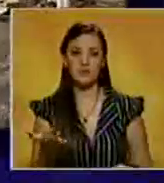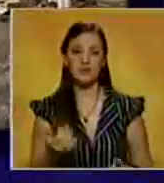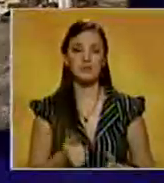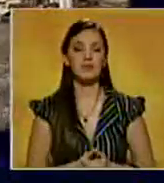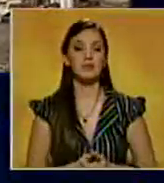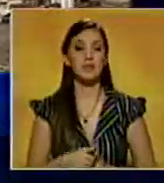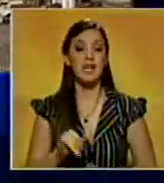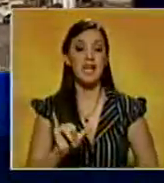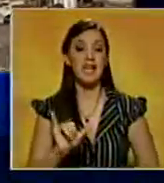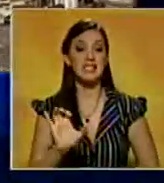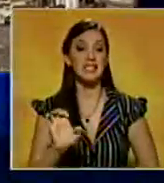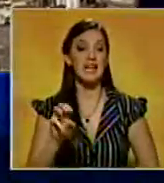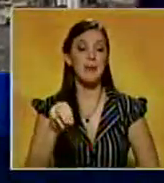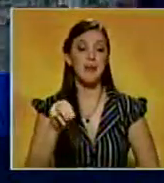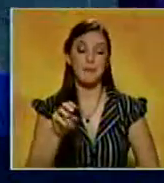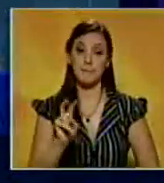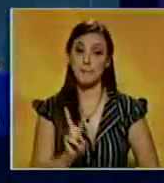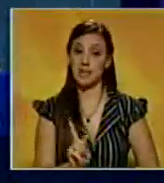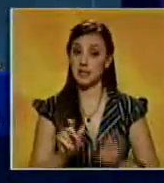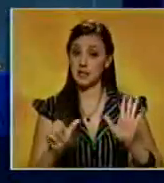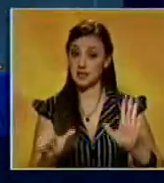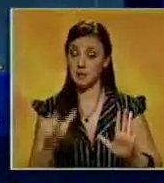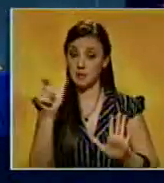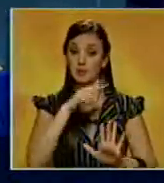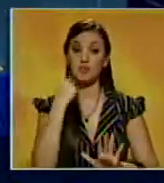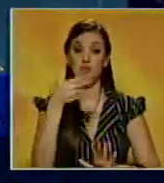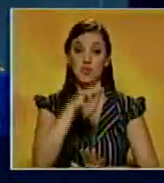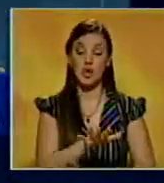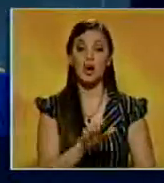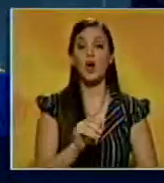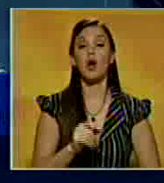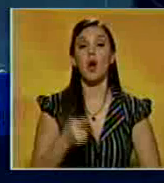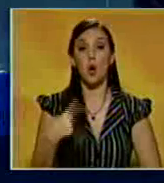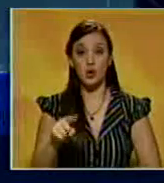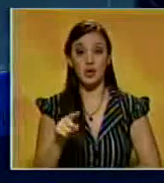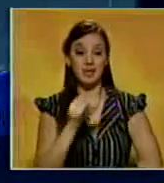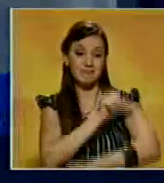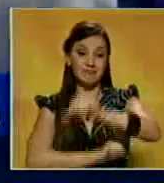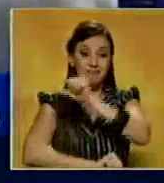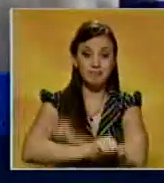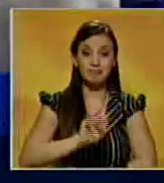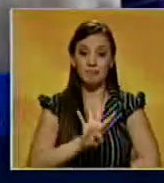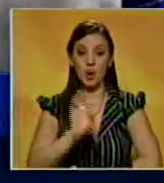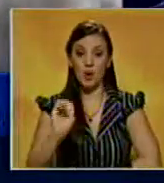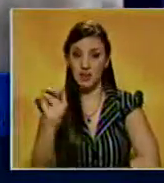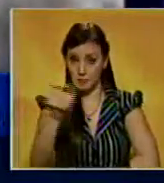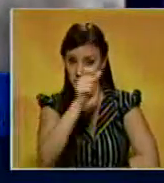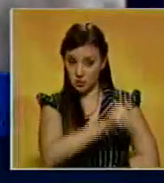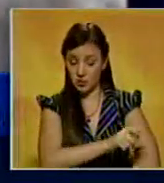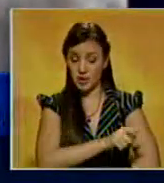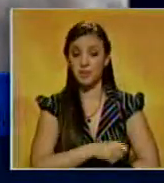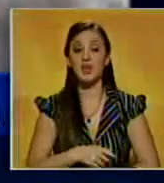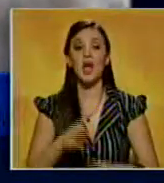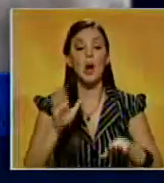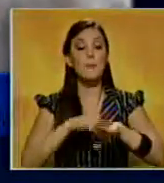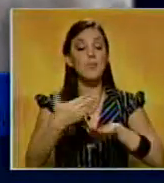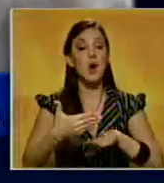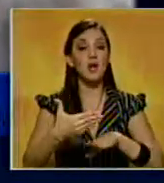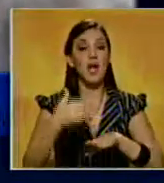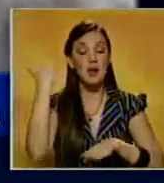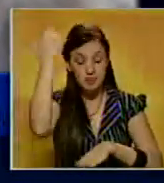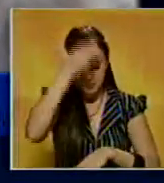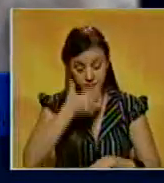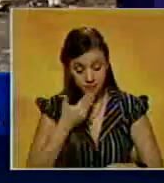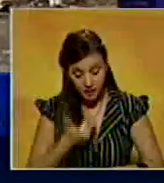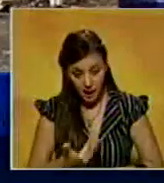En Yemen, al menos 26 personas murieron y 40 resultaron heridas tras un bombardeo de la coalición liderada por Arabia Saudita contra